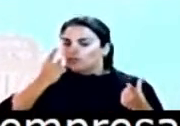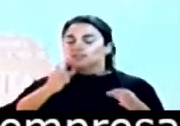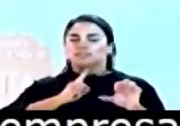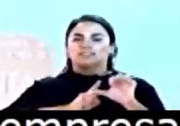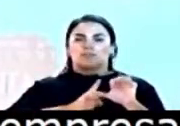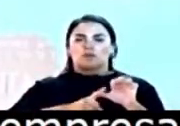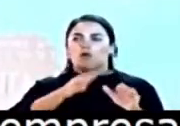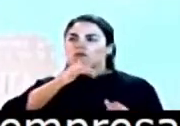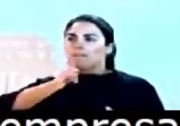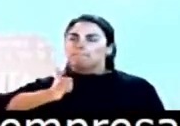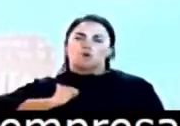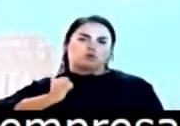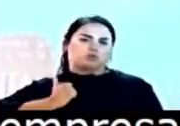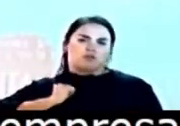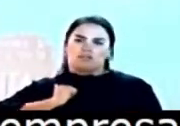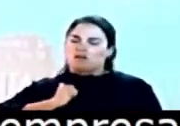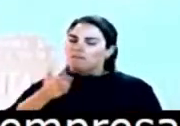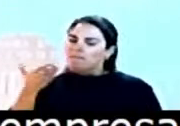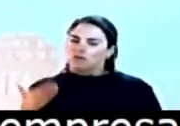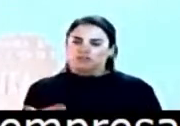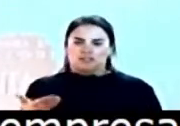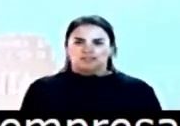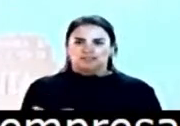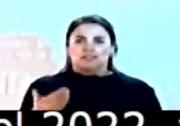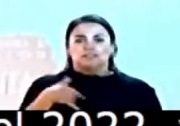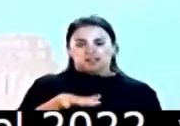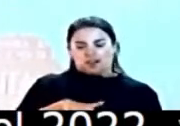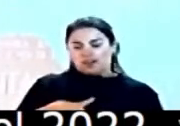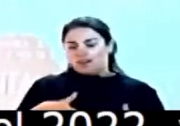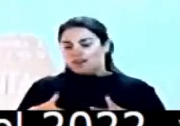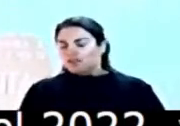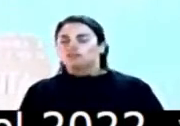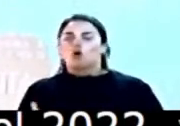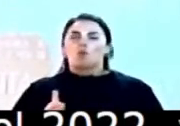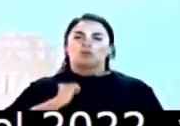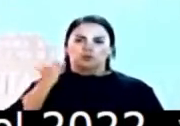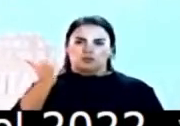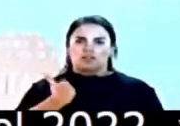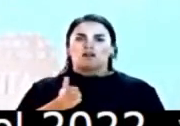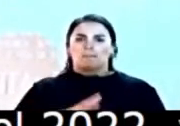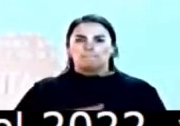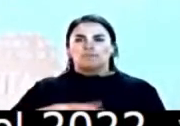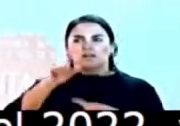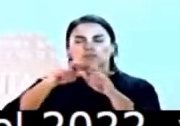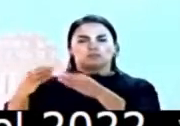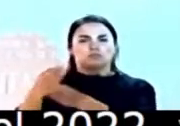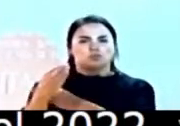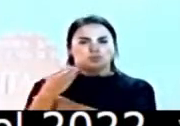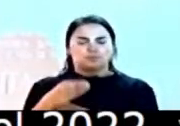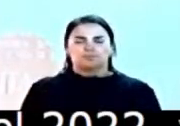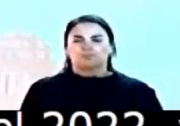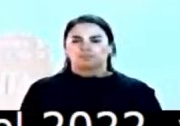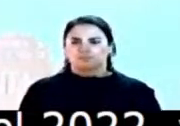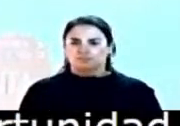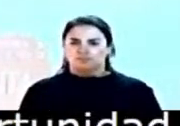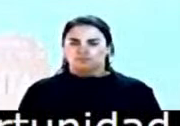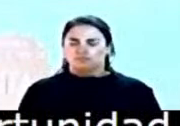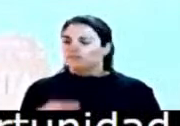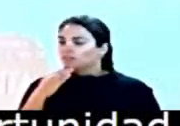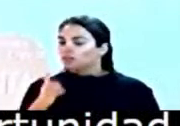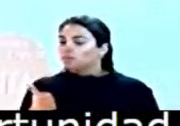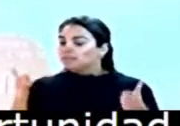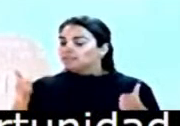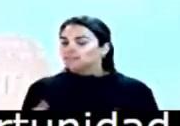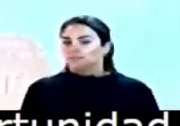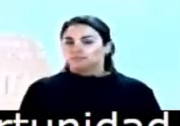una oportunidad, se está convirtiendo en una oportunidad para los inversores. ¿Alguna